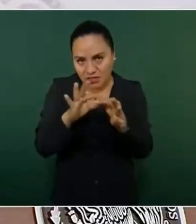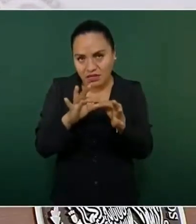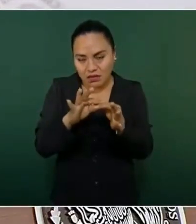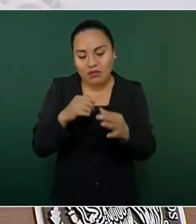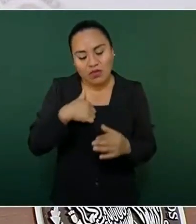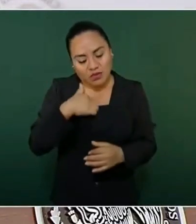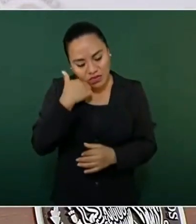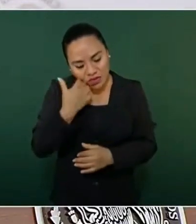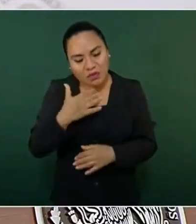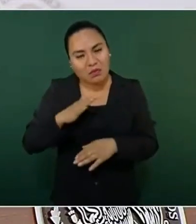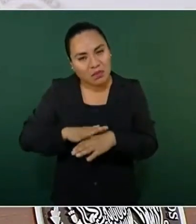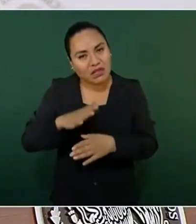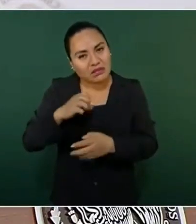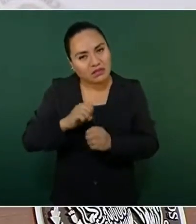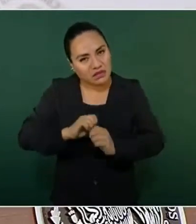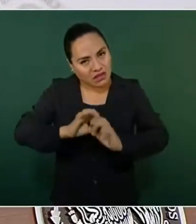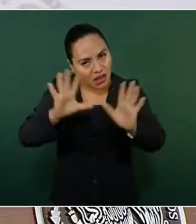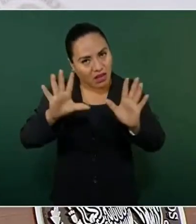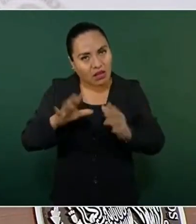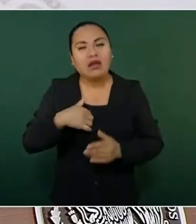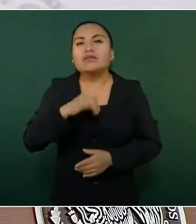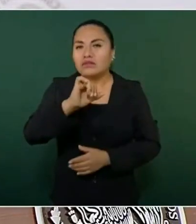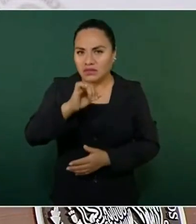subsidios fiscales.